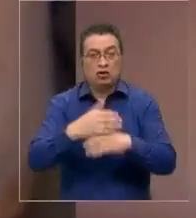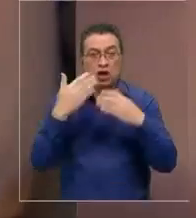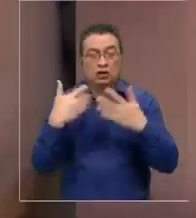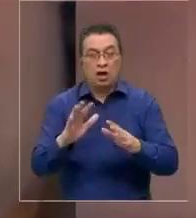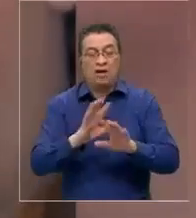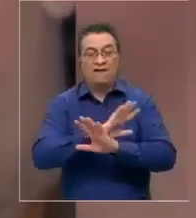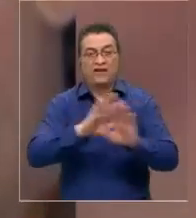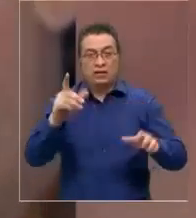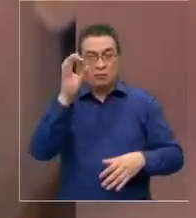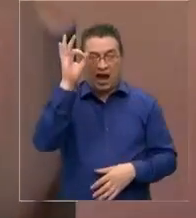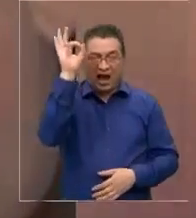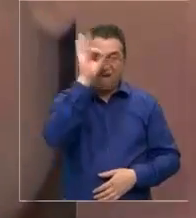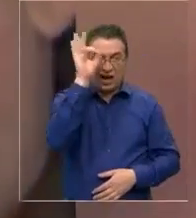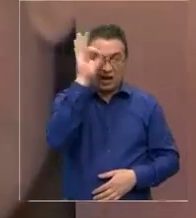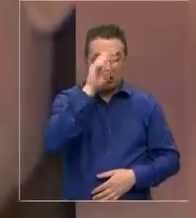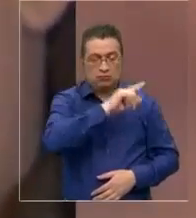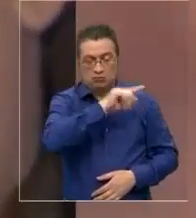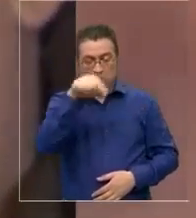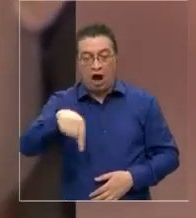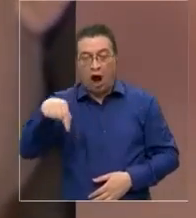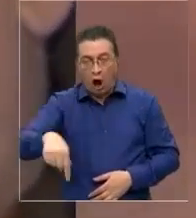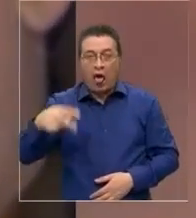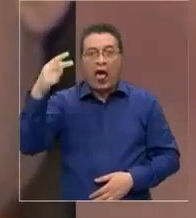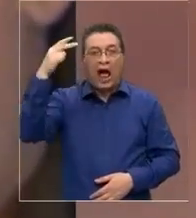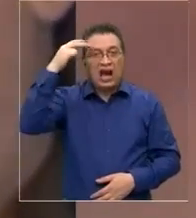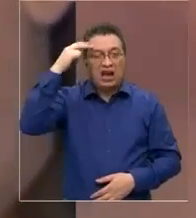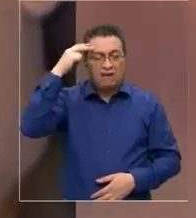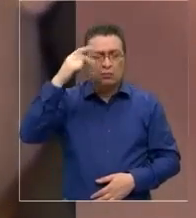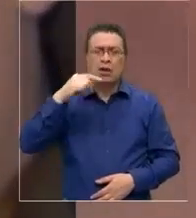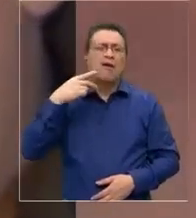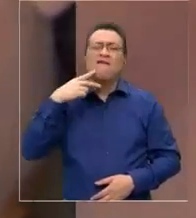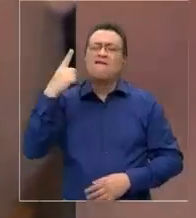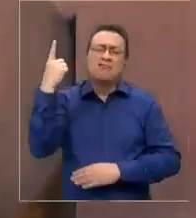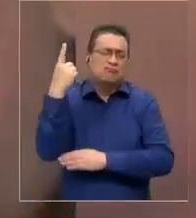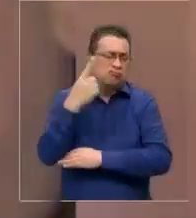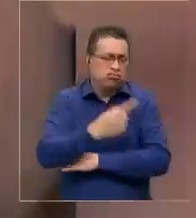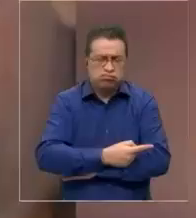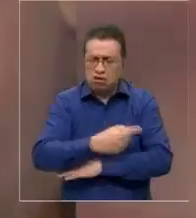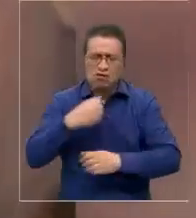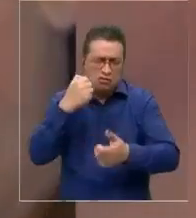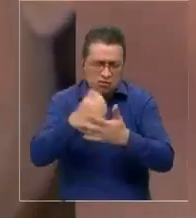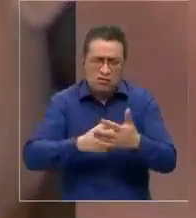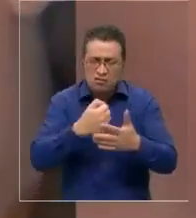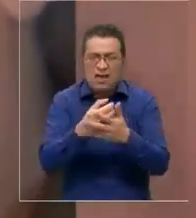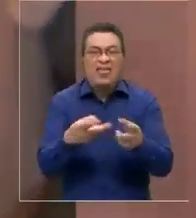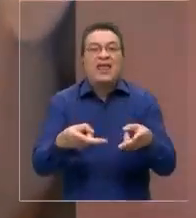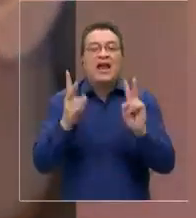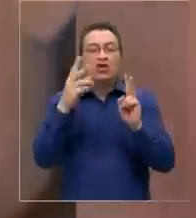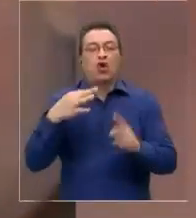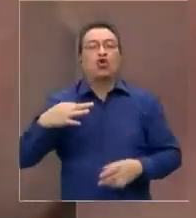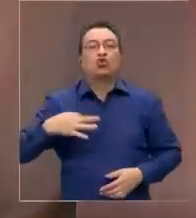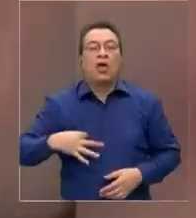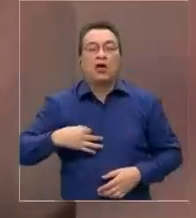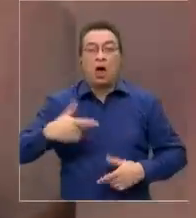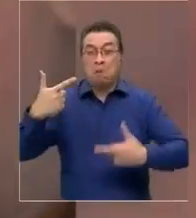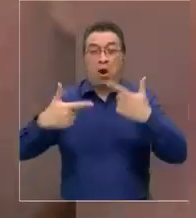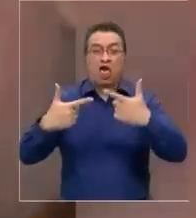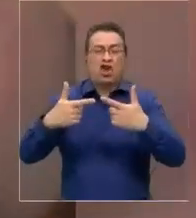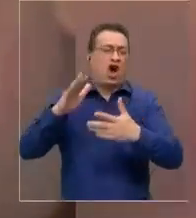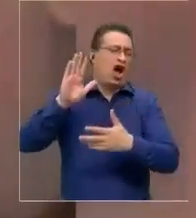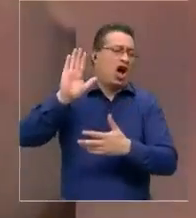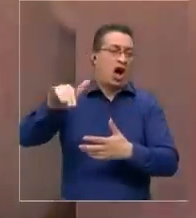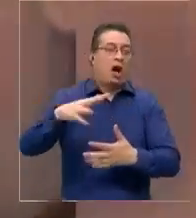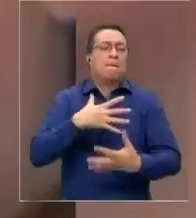abandonamos Afganistán y ahora estamos en Kiev. Toda la vida hemos luchado por los derechos de los ciudadanos. La gente no soporta a los políticos, pero ama